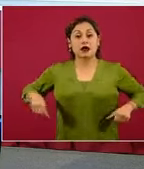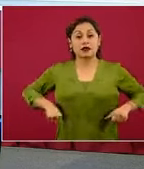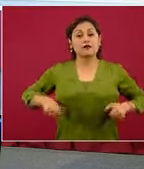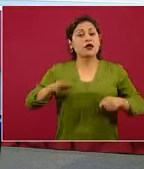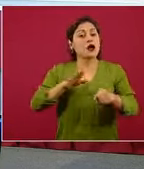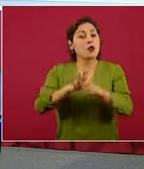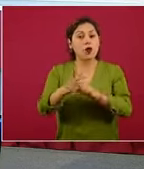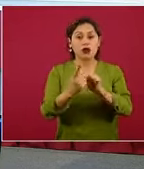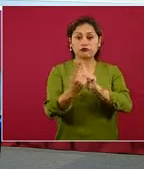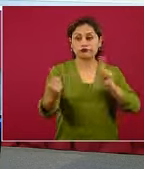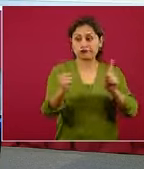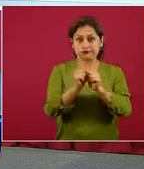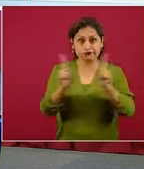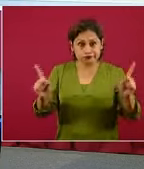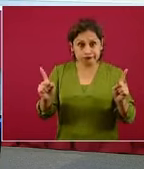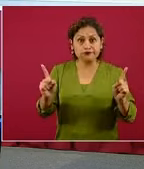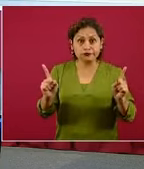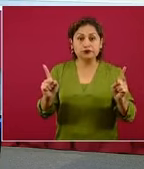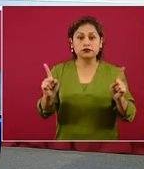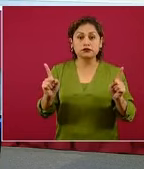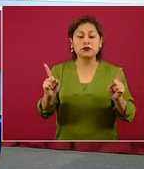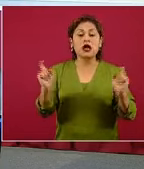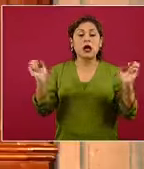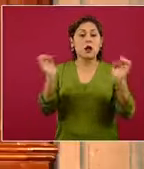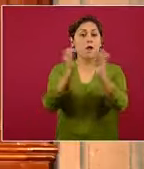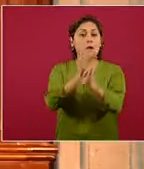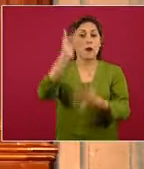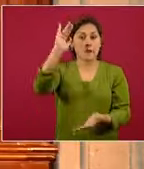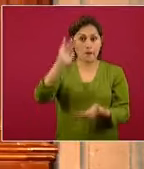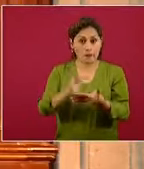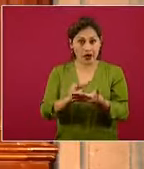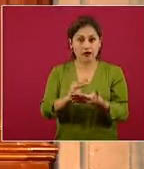distanciamiento social y de disminución de la movilidad